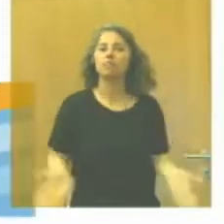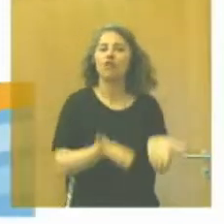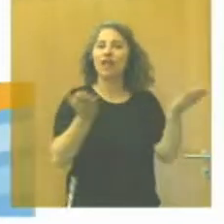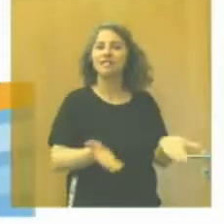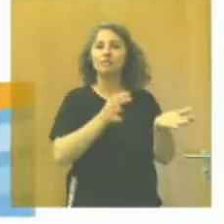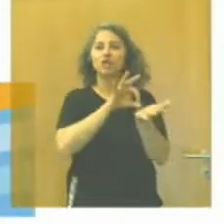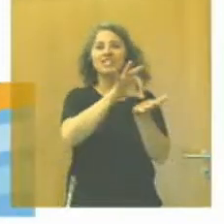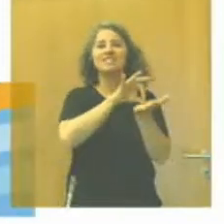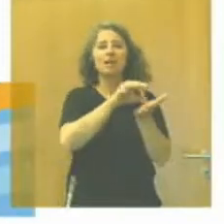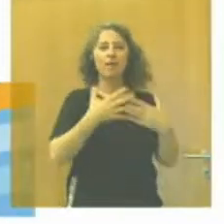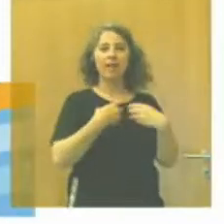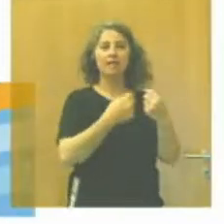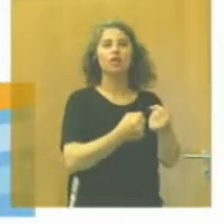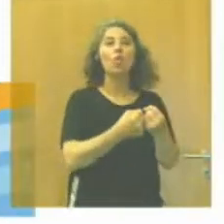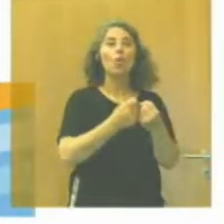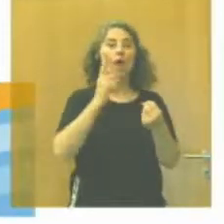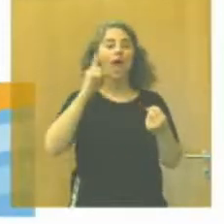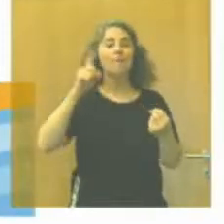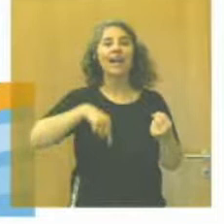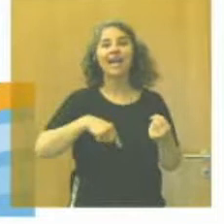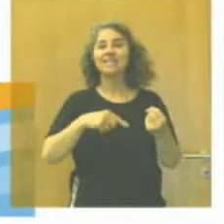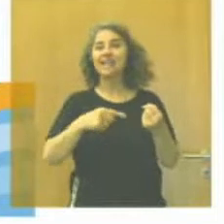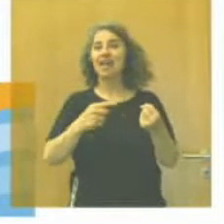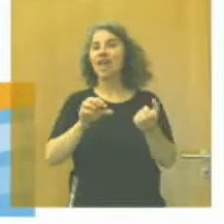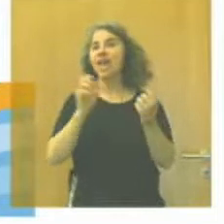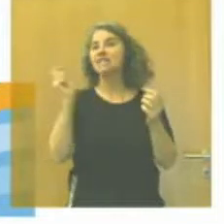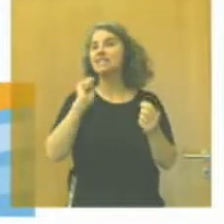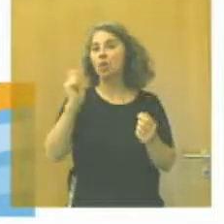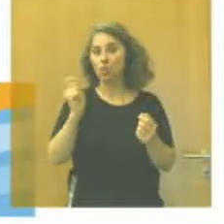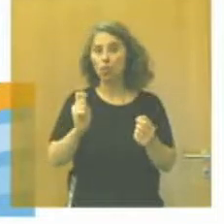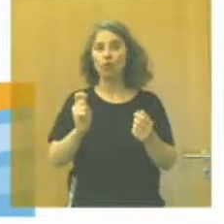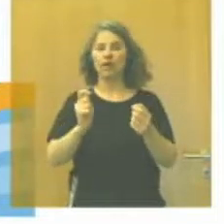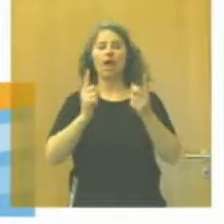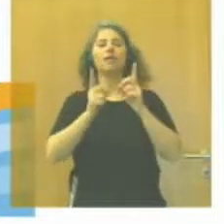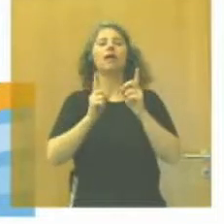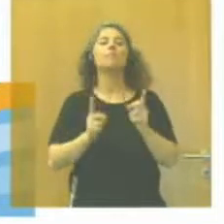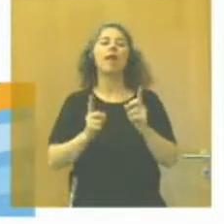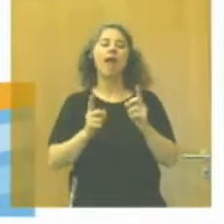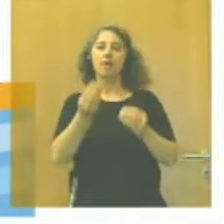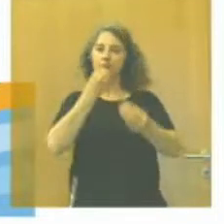salud, las emergencias de salud pública y la nutrición